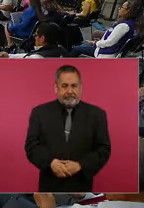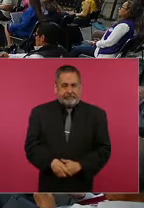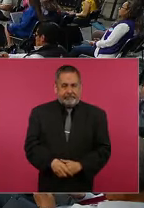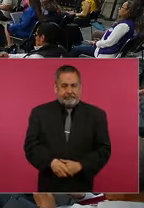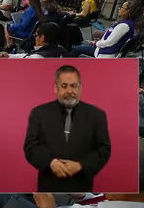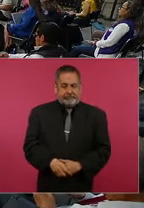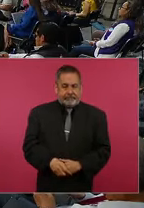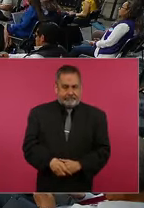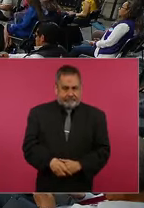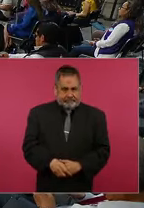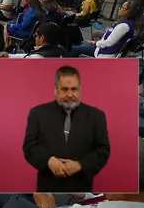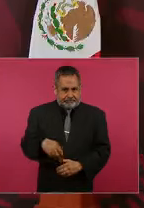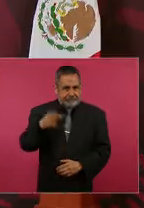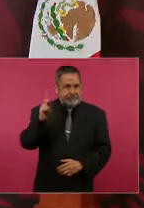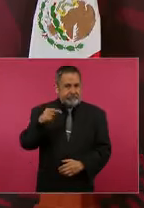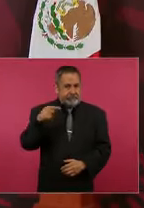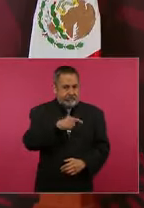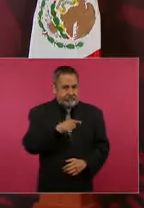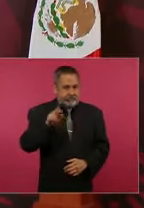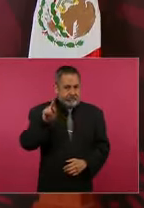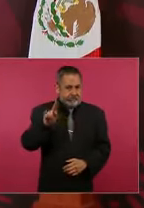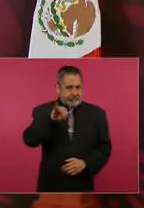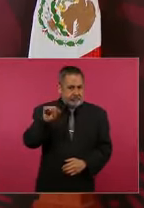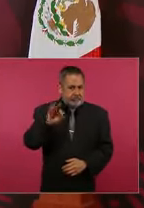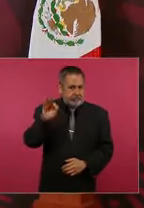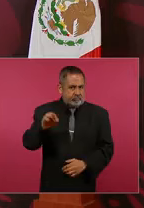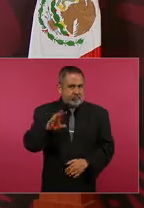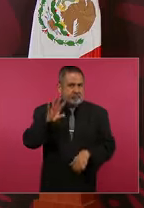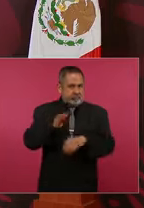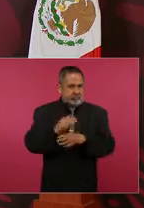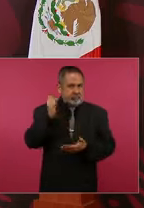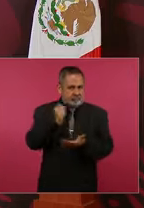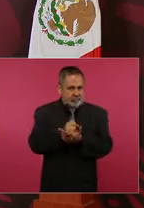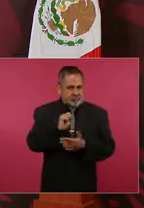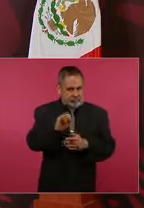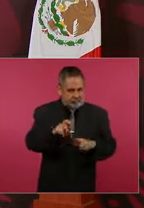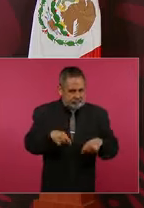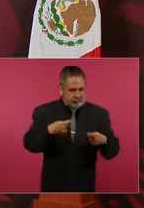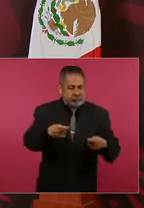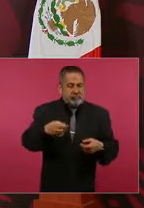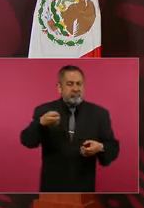Pero el Poder Judicial, los jueces